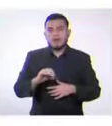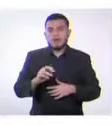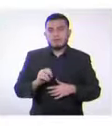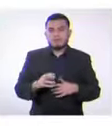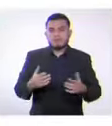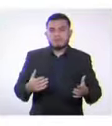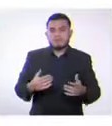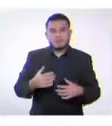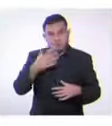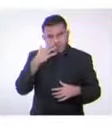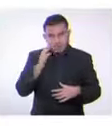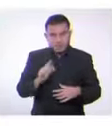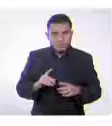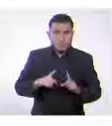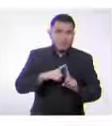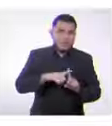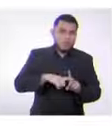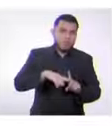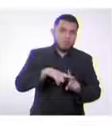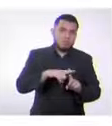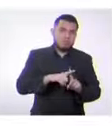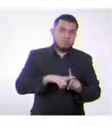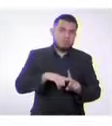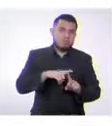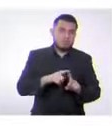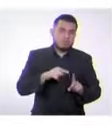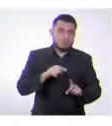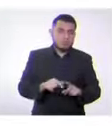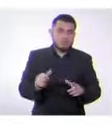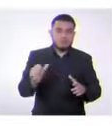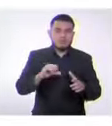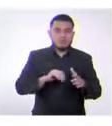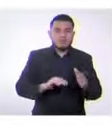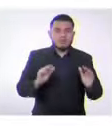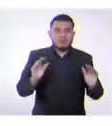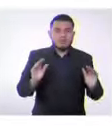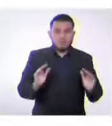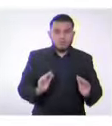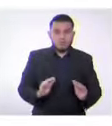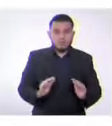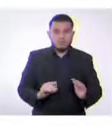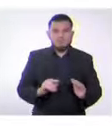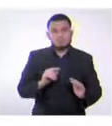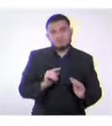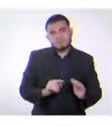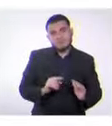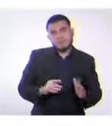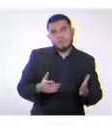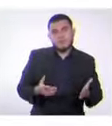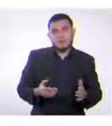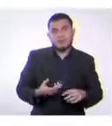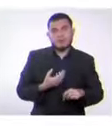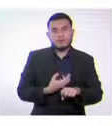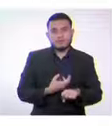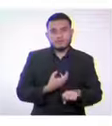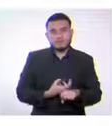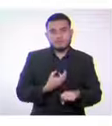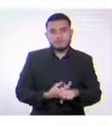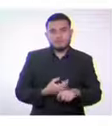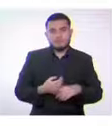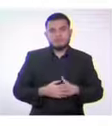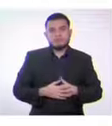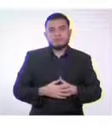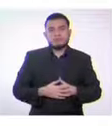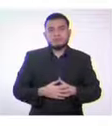Cuando la temperatura de un líquido se disminuye, este pasa al estado sólido y